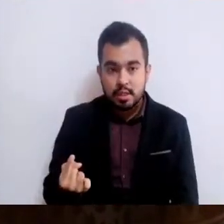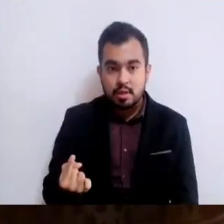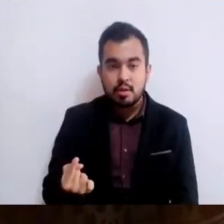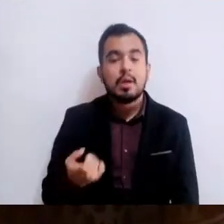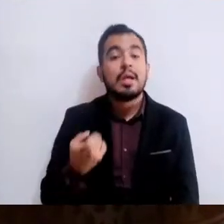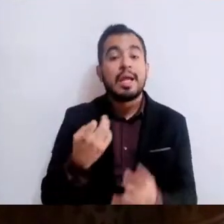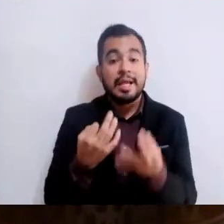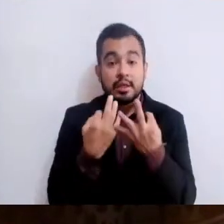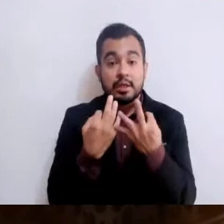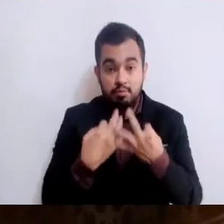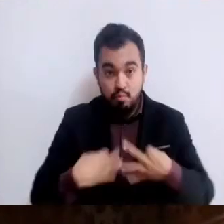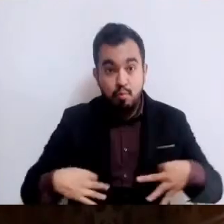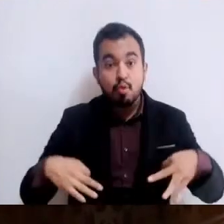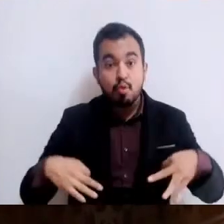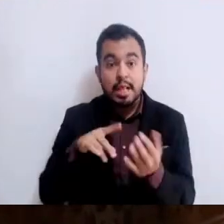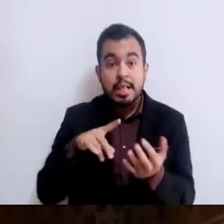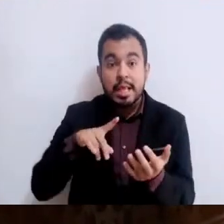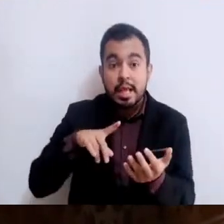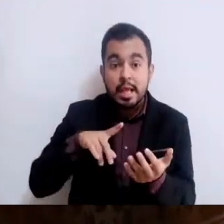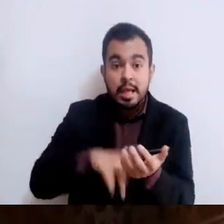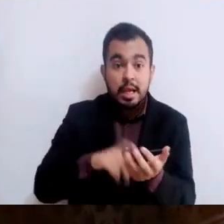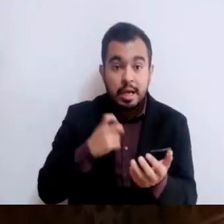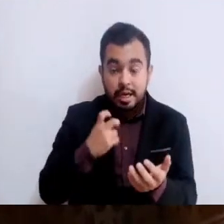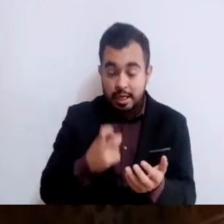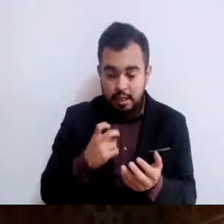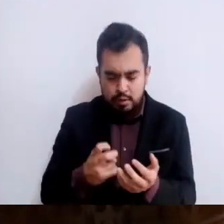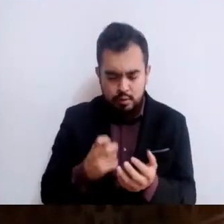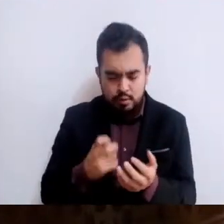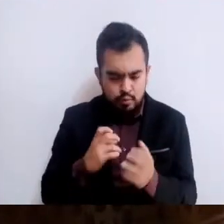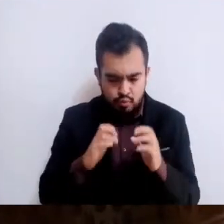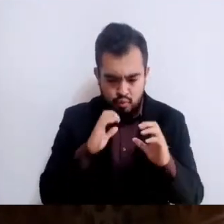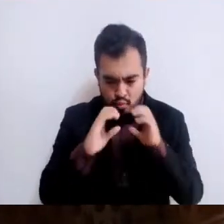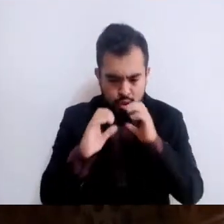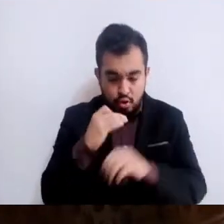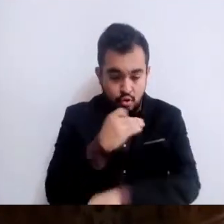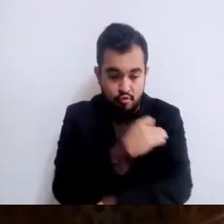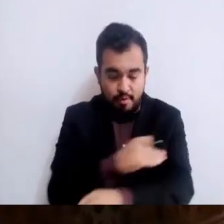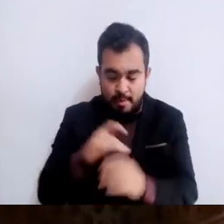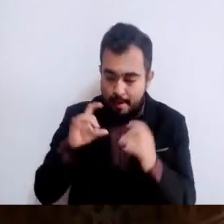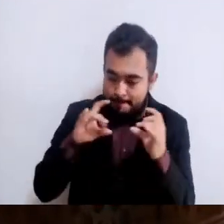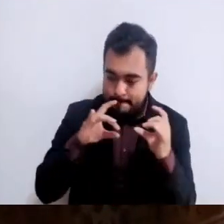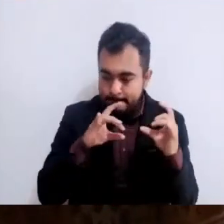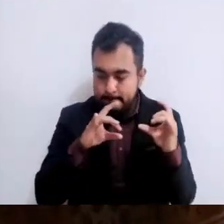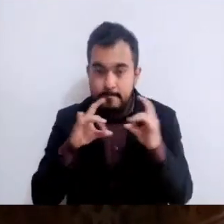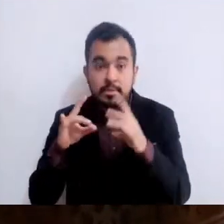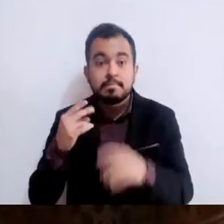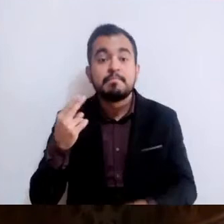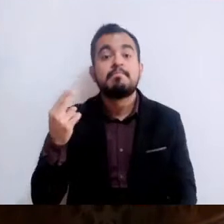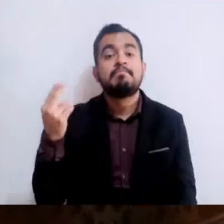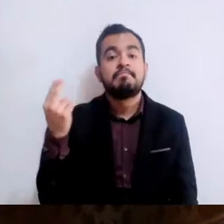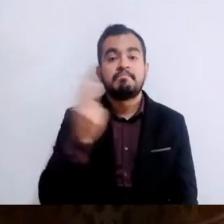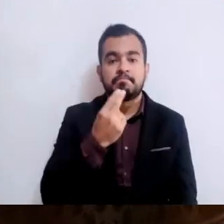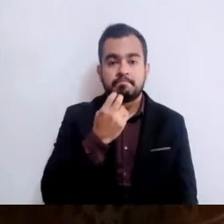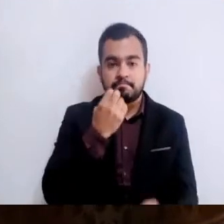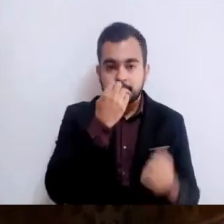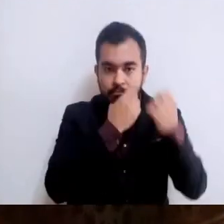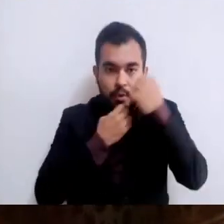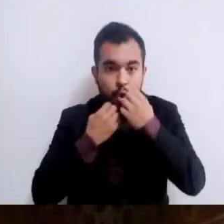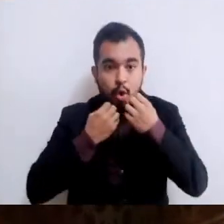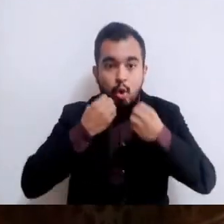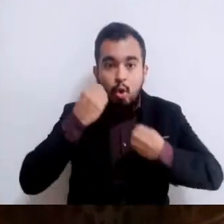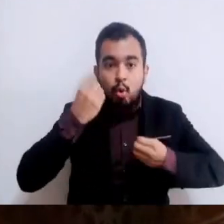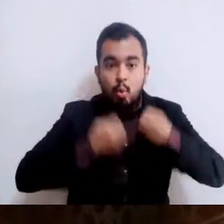importante en este régimen de comunicación familiar es que deberá quedar a reserva y valoración del juez en aquellos